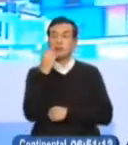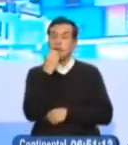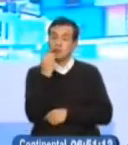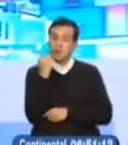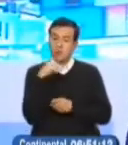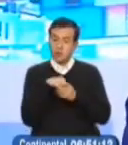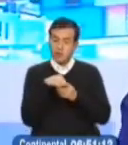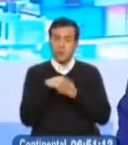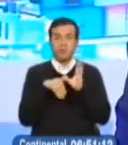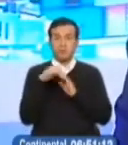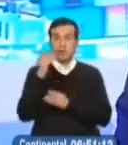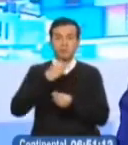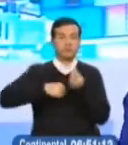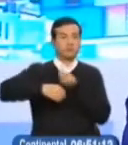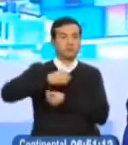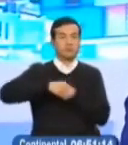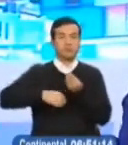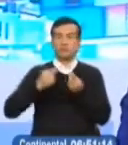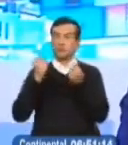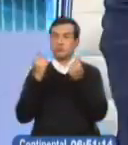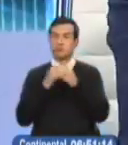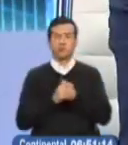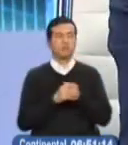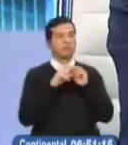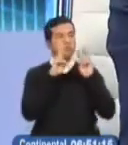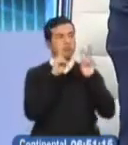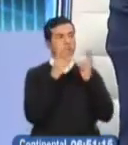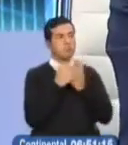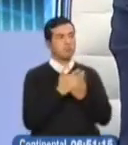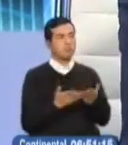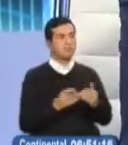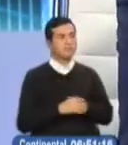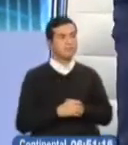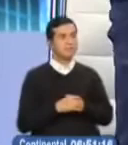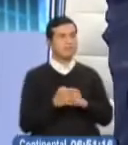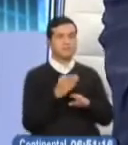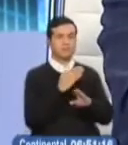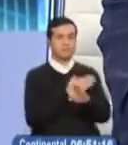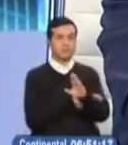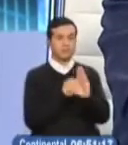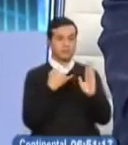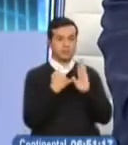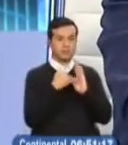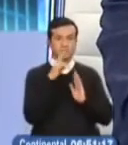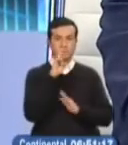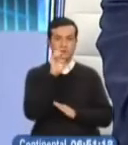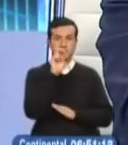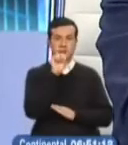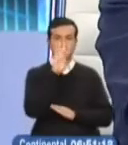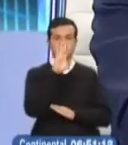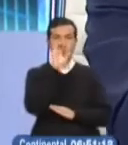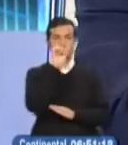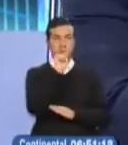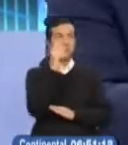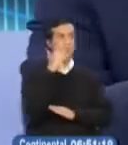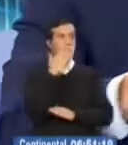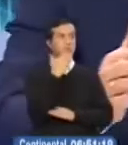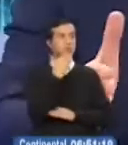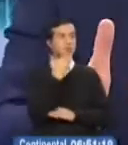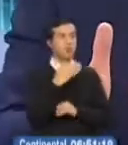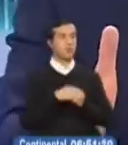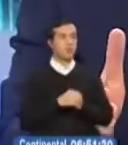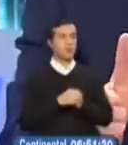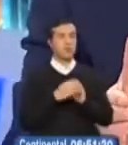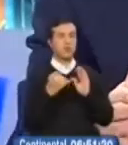y una mayor circulación del dinero. Vamos a otro tema que tiene que ver con el anticipo del impuesto a la renta y que ya deja de ser